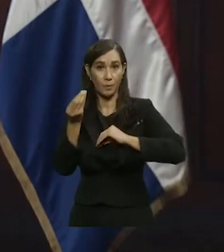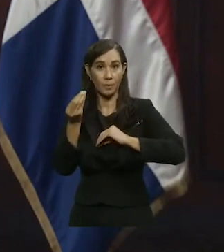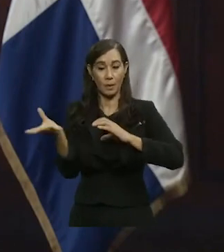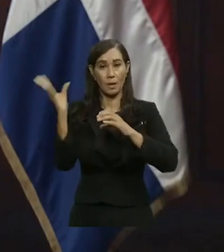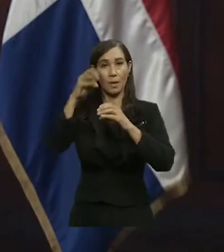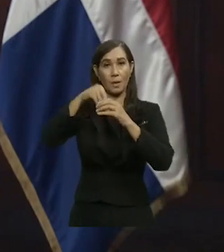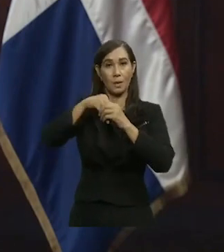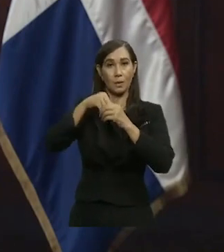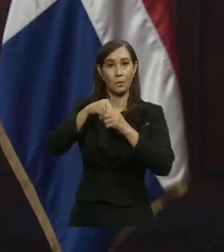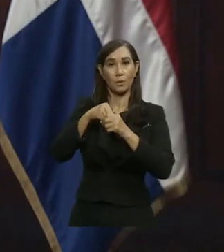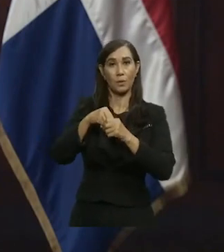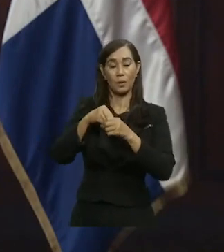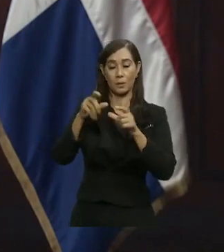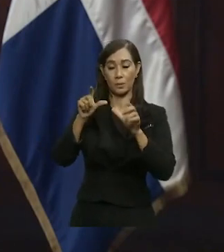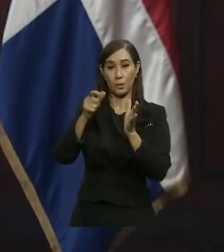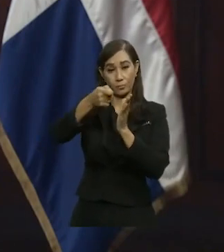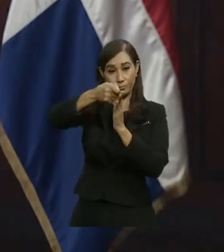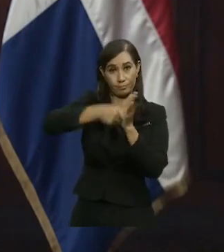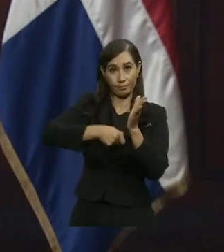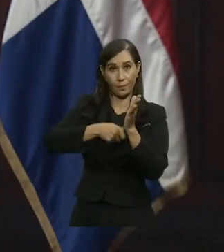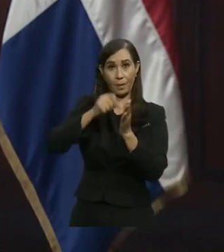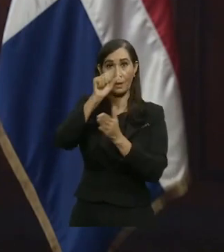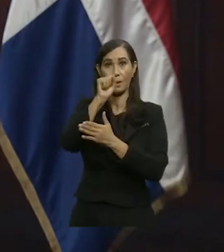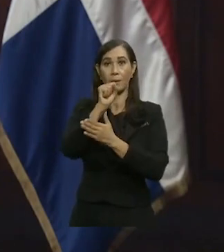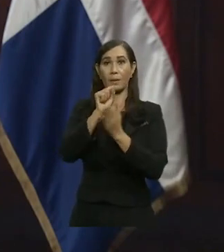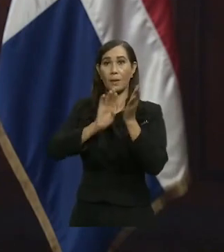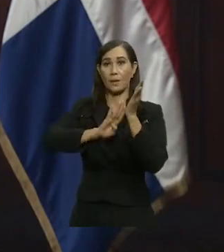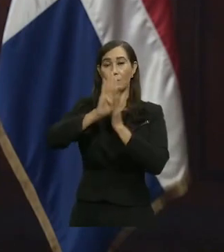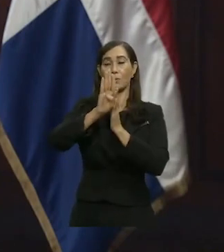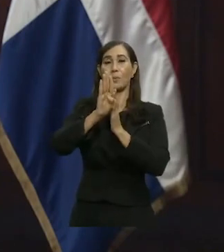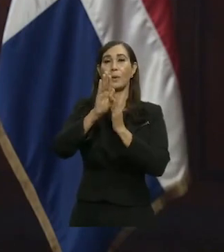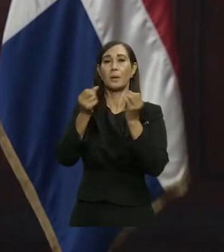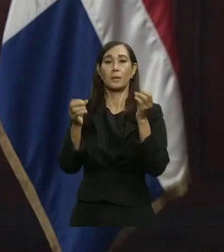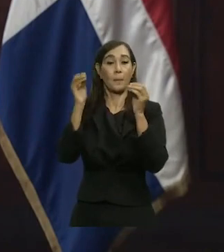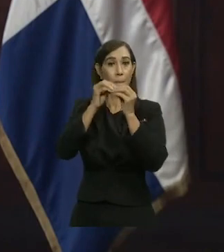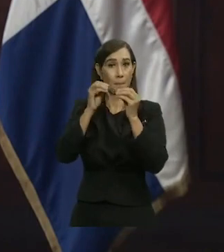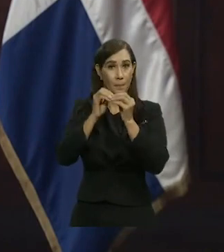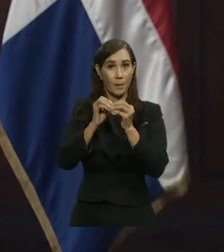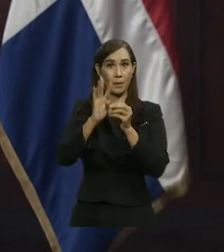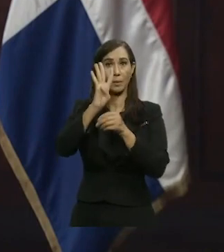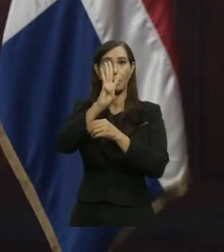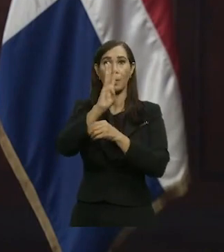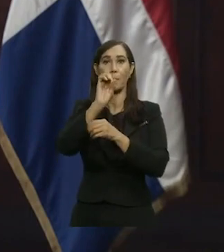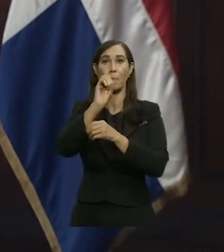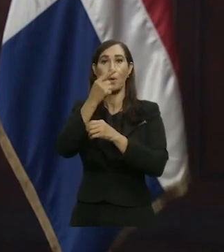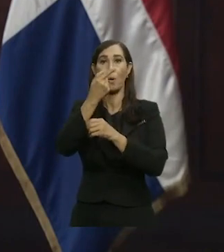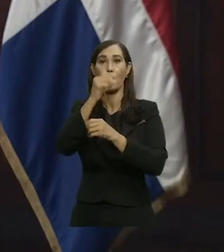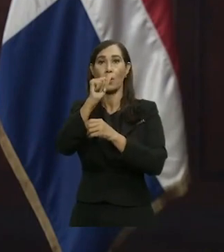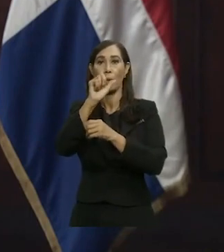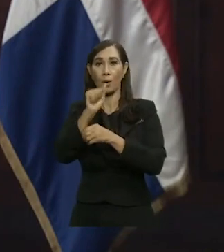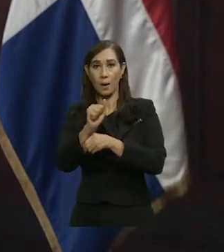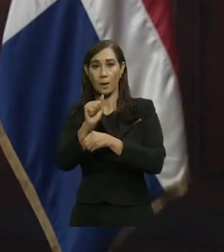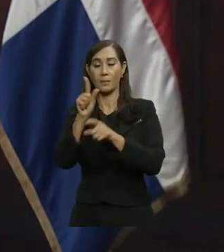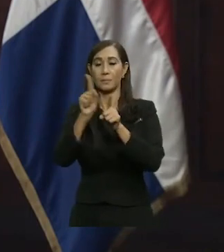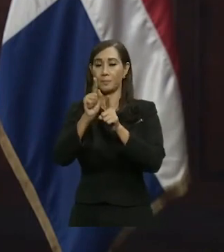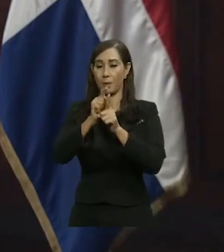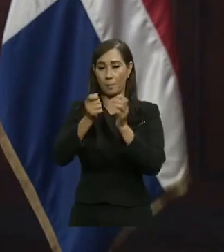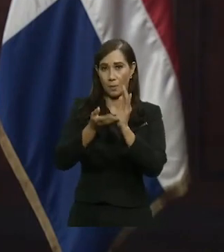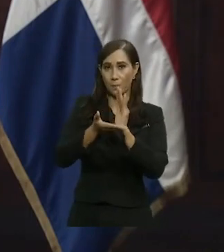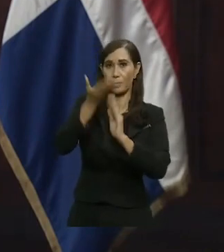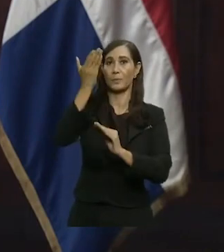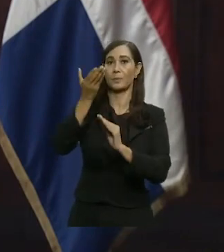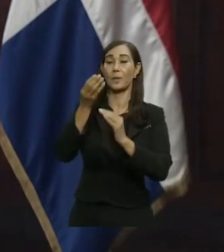las transferencias a la tarjeta Supérate, el incremento del subsidio del bonogás, la ampliación de las raciones de alimentos en los